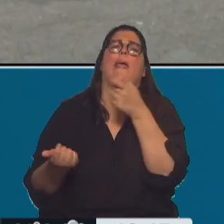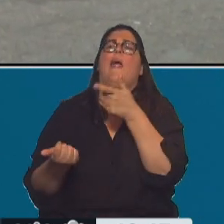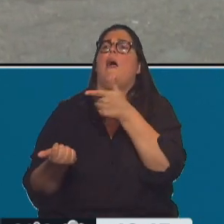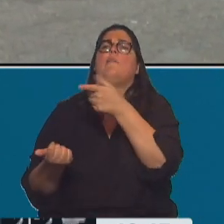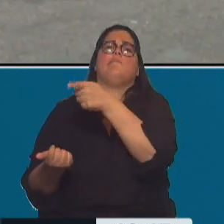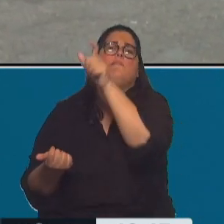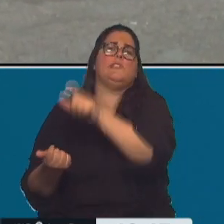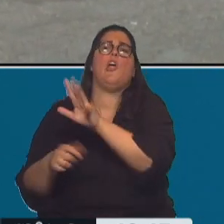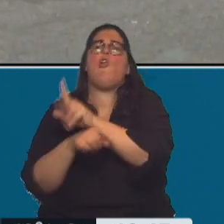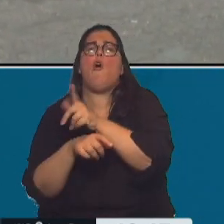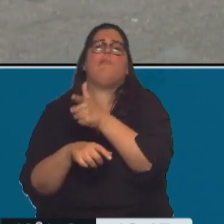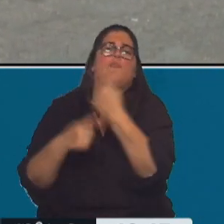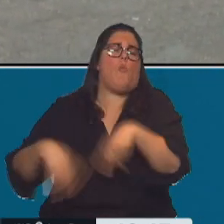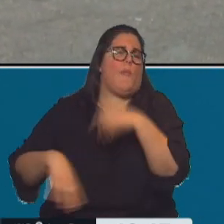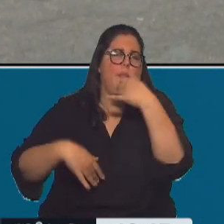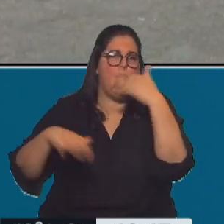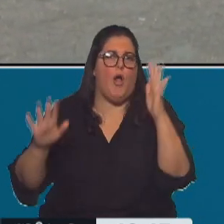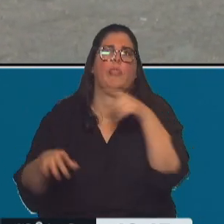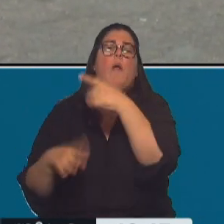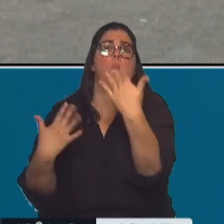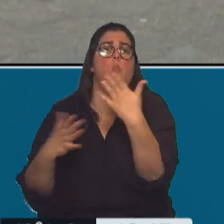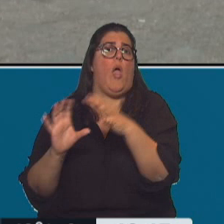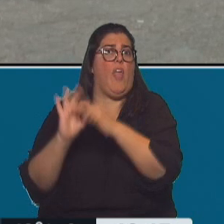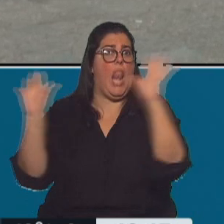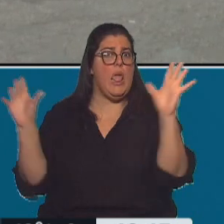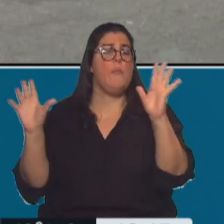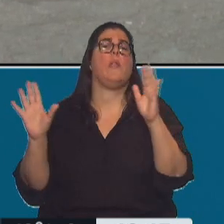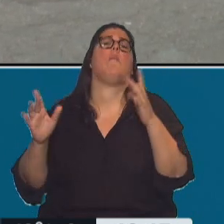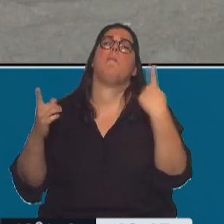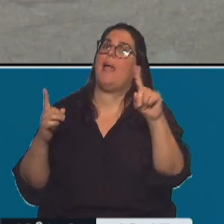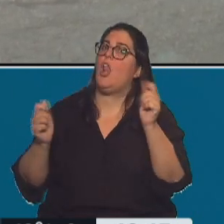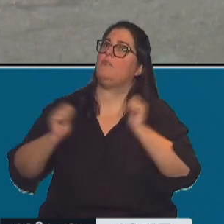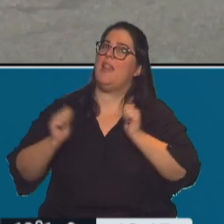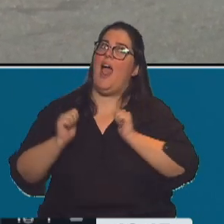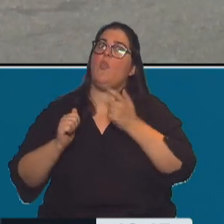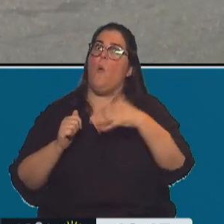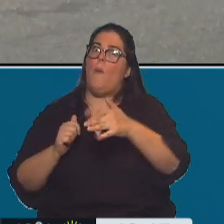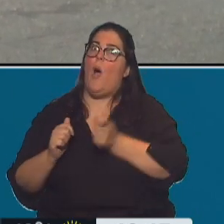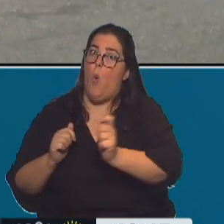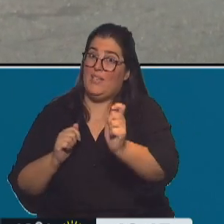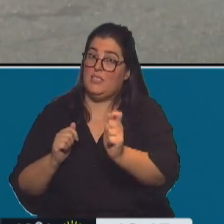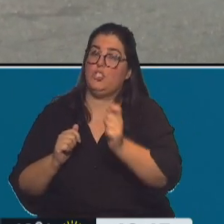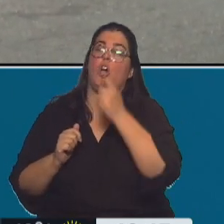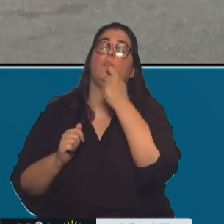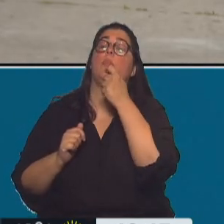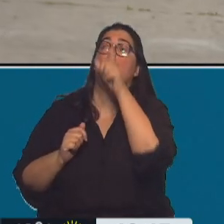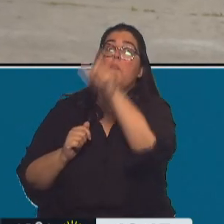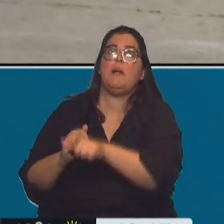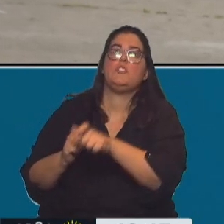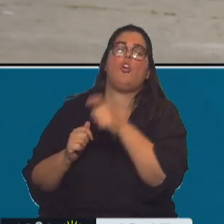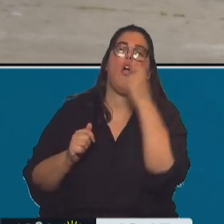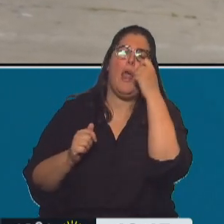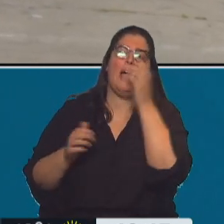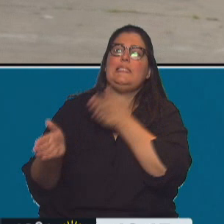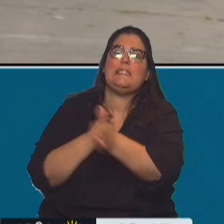impute, puede permanecer en libertad a la espera del juicio siempre y cuando no existan riesgos procesales. Los